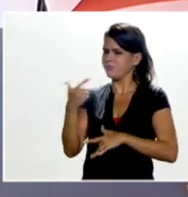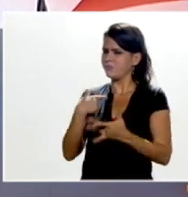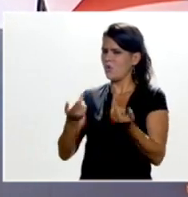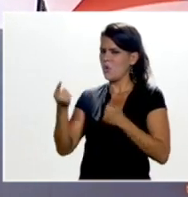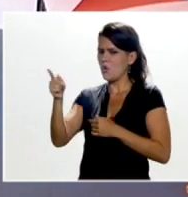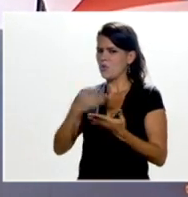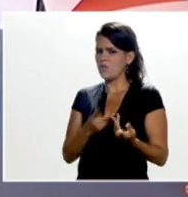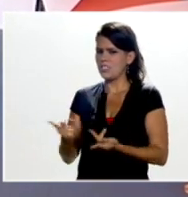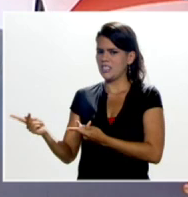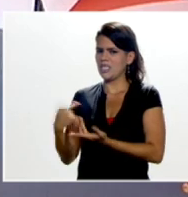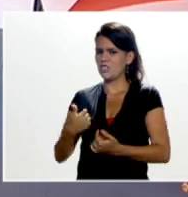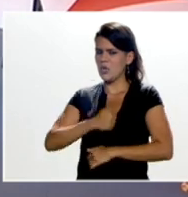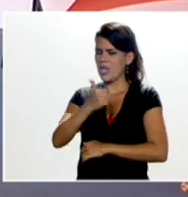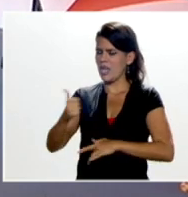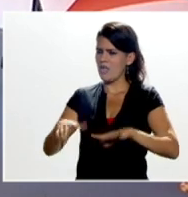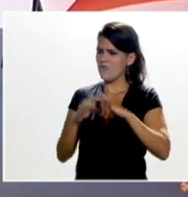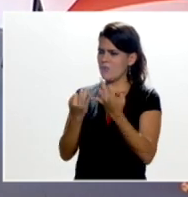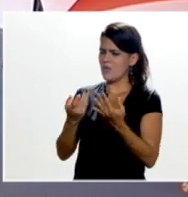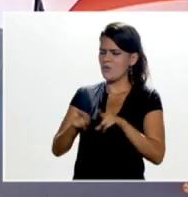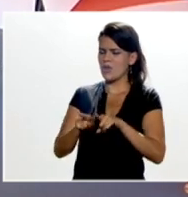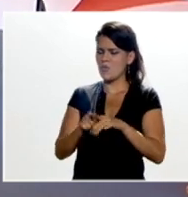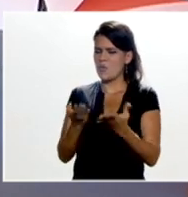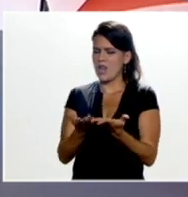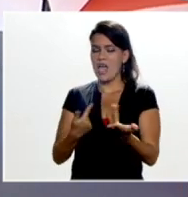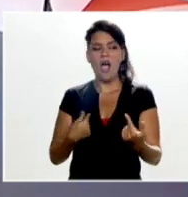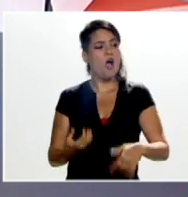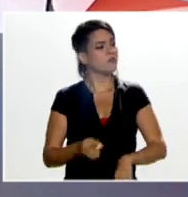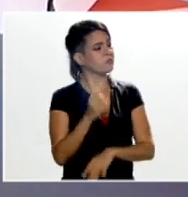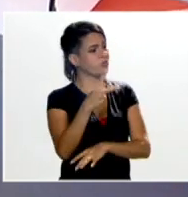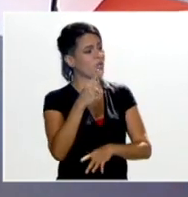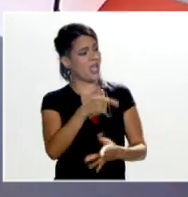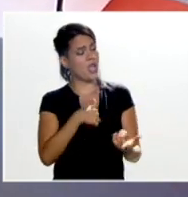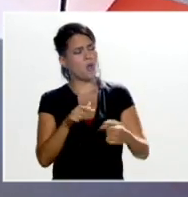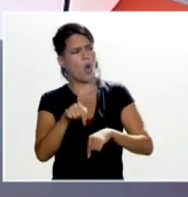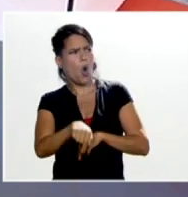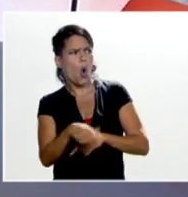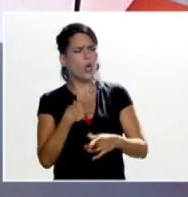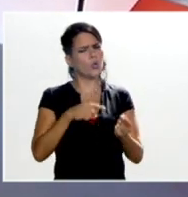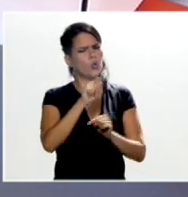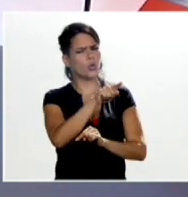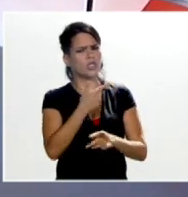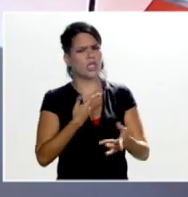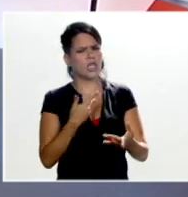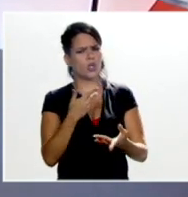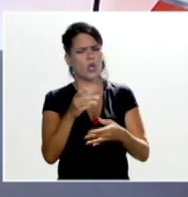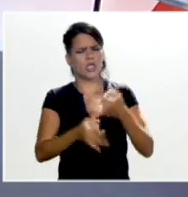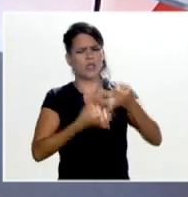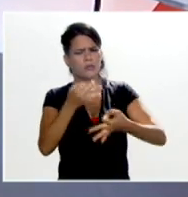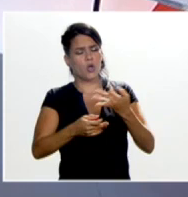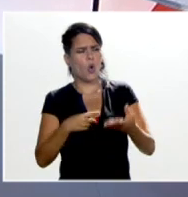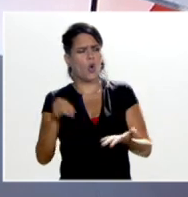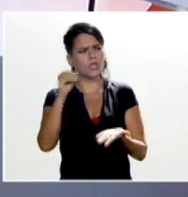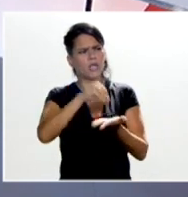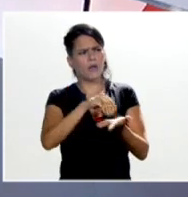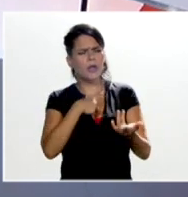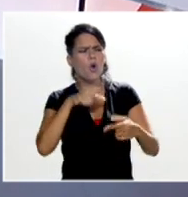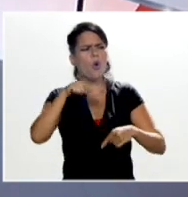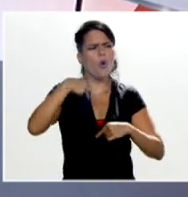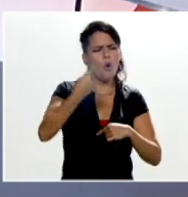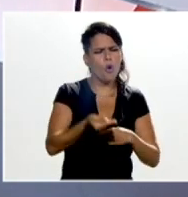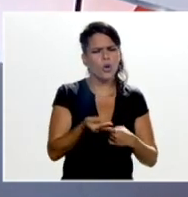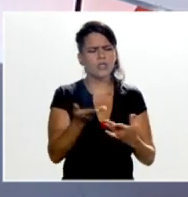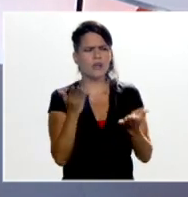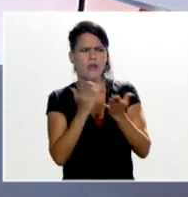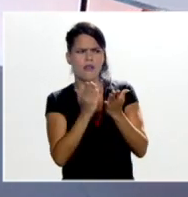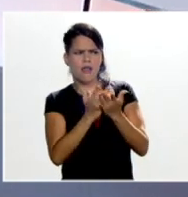tu presentación en Cada Familia Una Escuela. Ok, profesor. Bueno, hoy usted nos estará dando otra vez otra clase